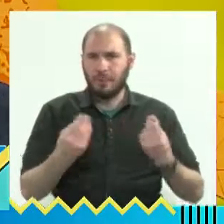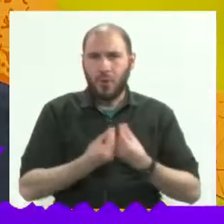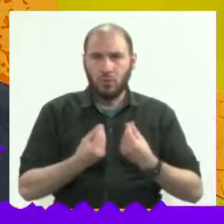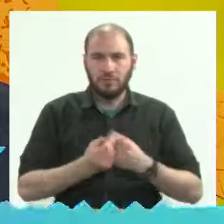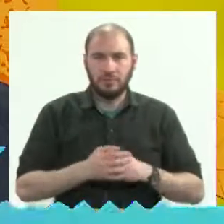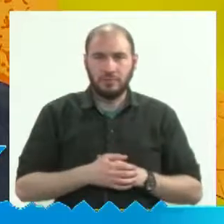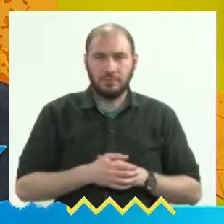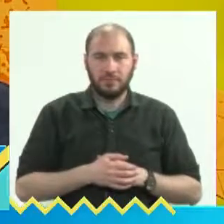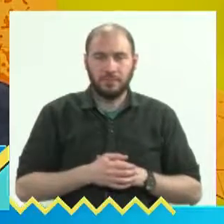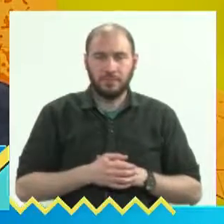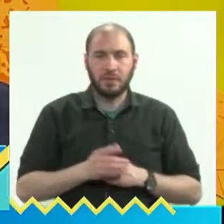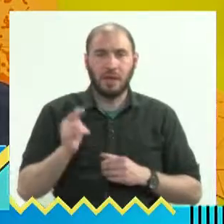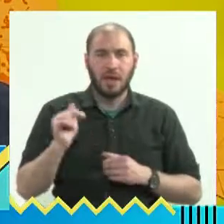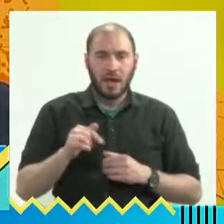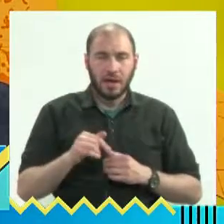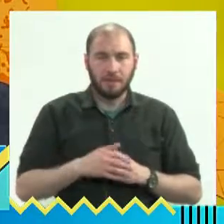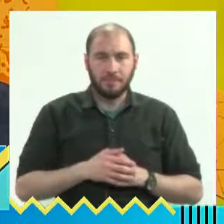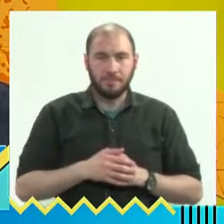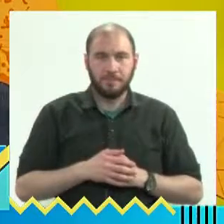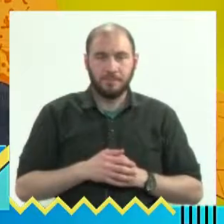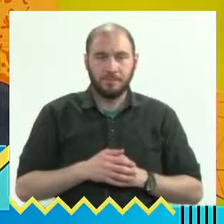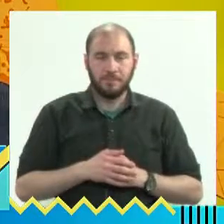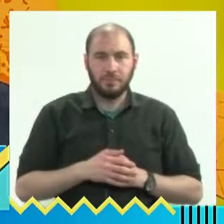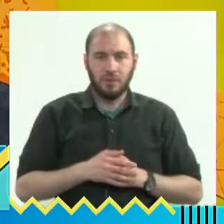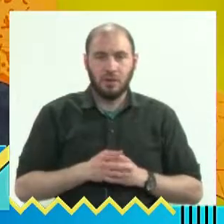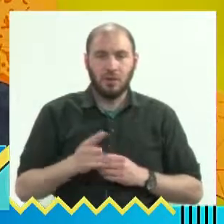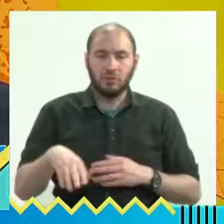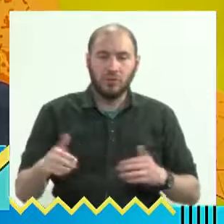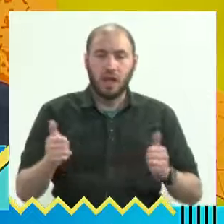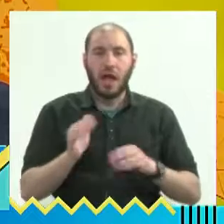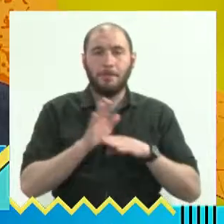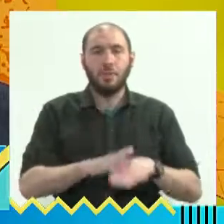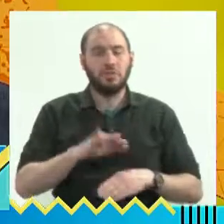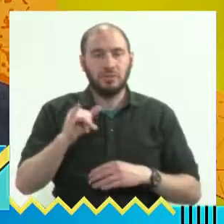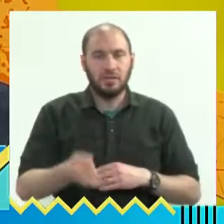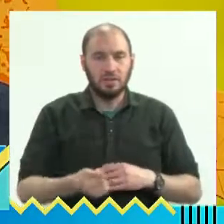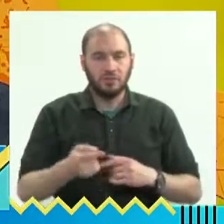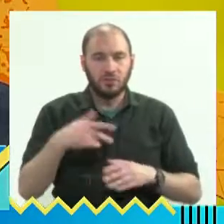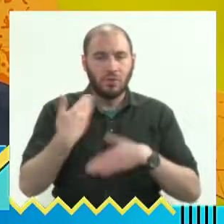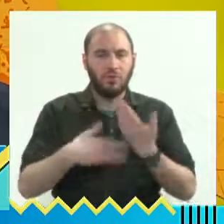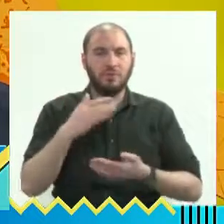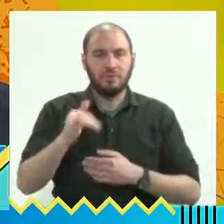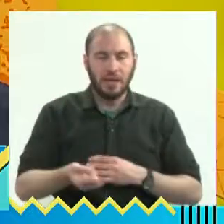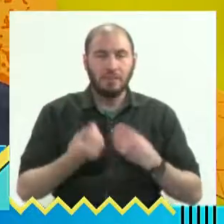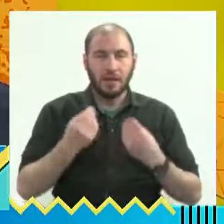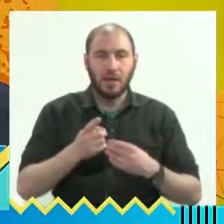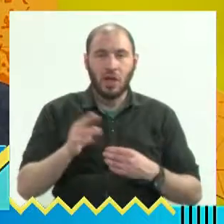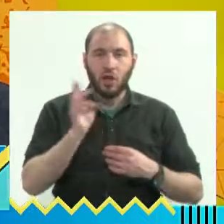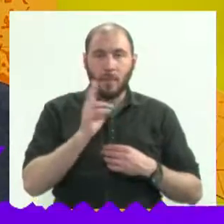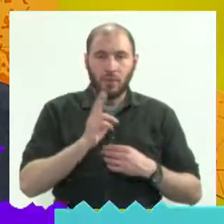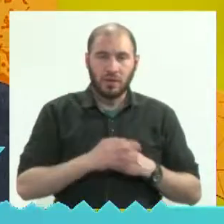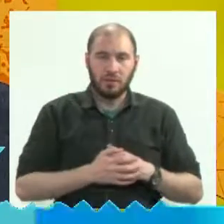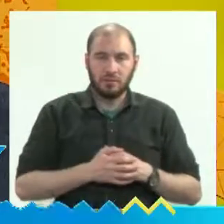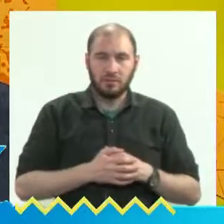cosas. Entonces, en ese sentido, sí, vamos a acompañar todo lo que sea progresivo para que las mujeres